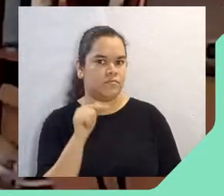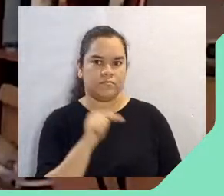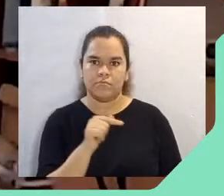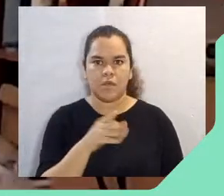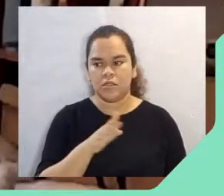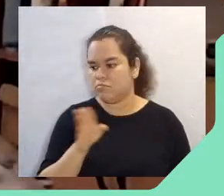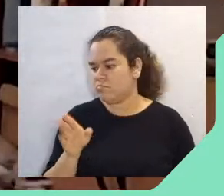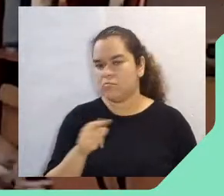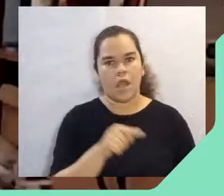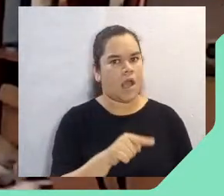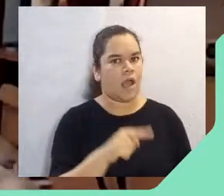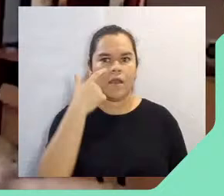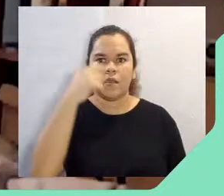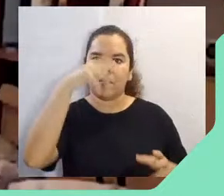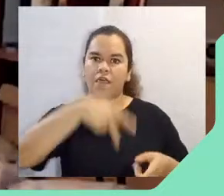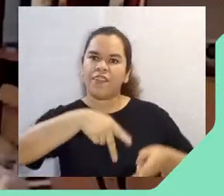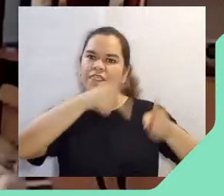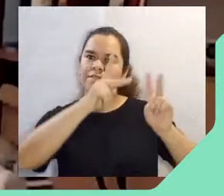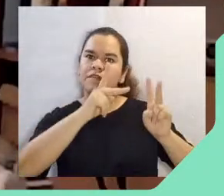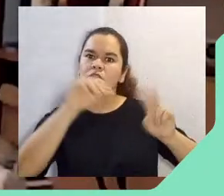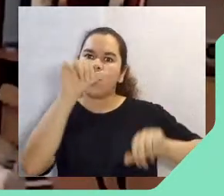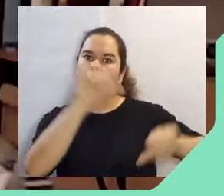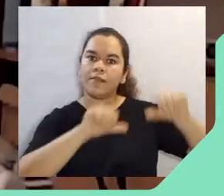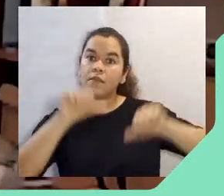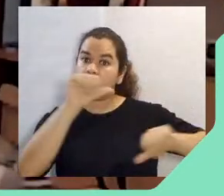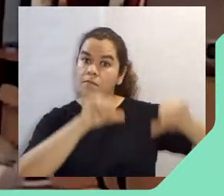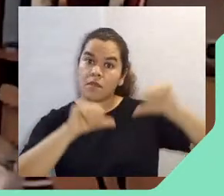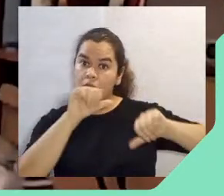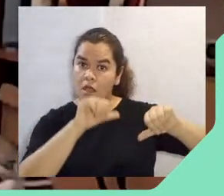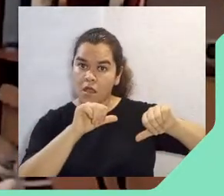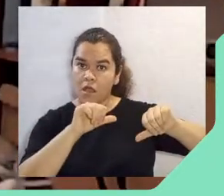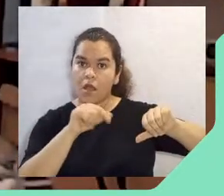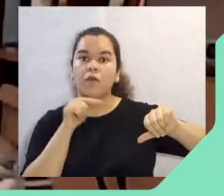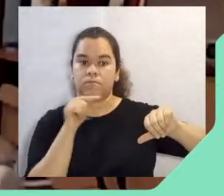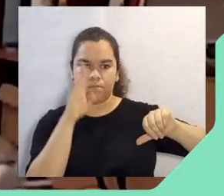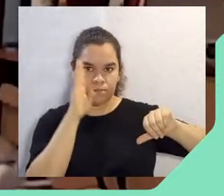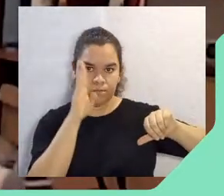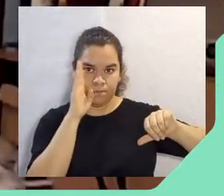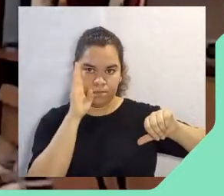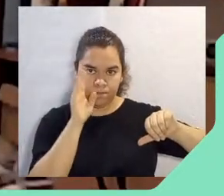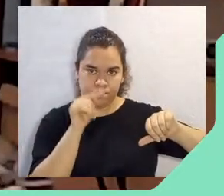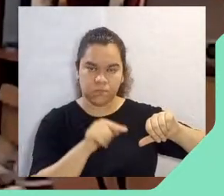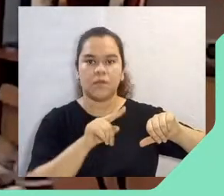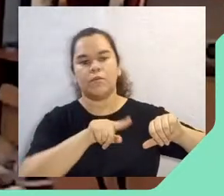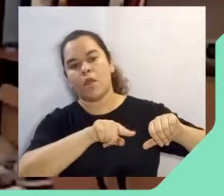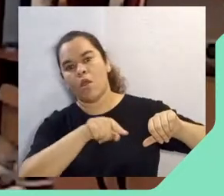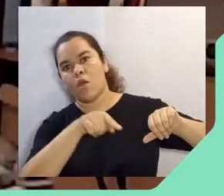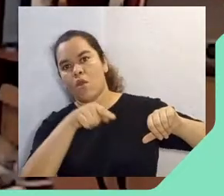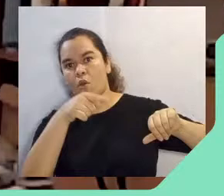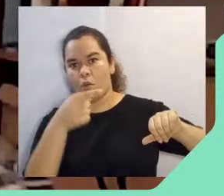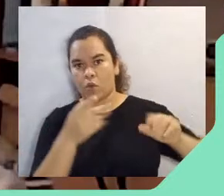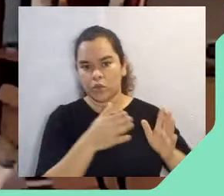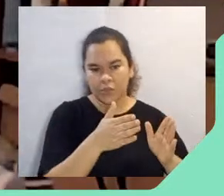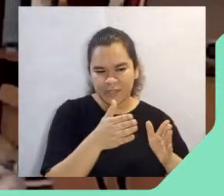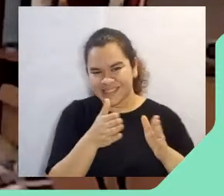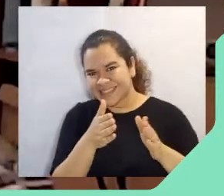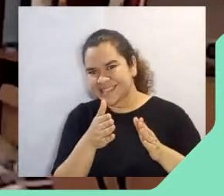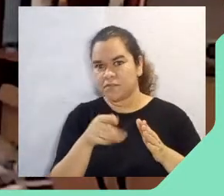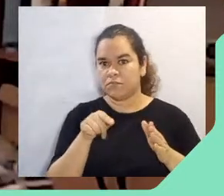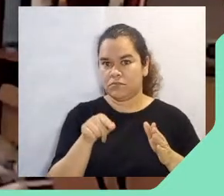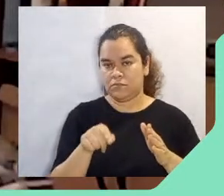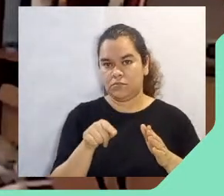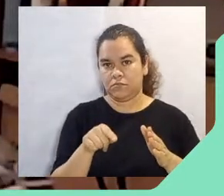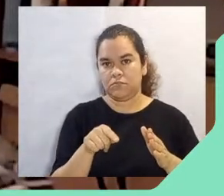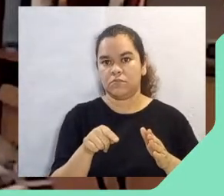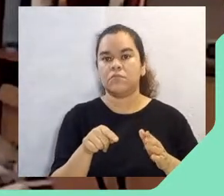química, con el primero que ustedes encuentran, se cursa una asignatura que es fundamentos